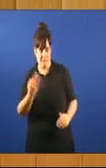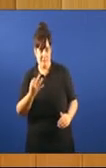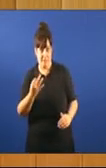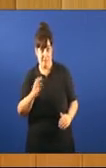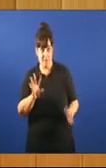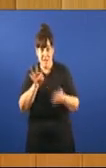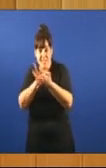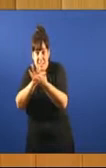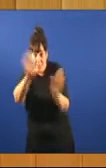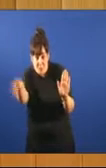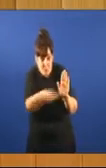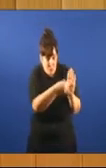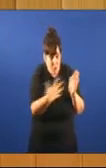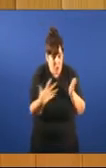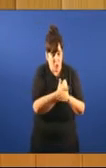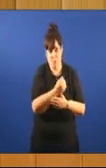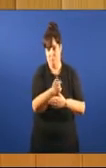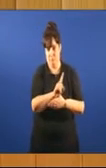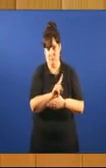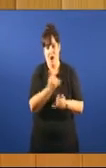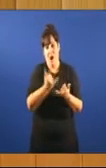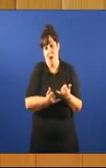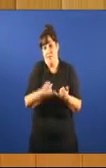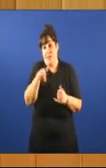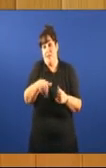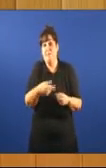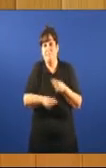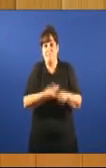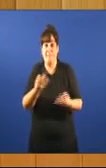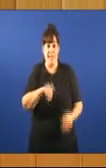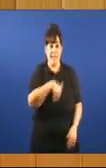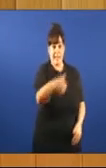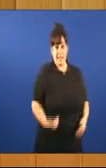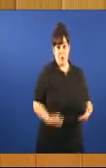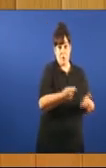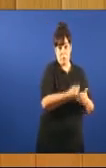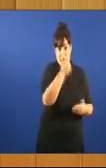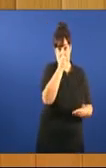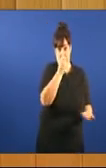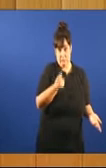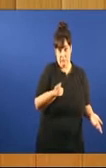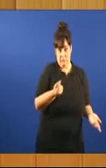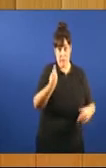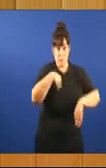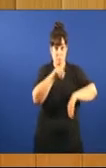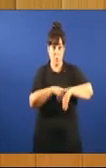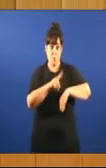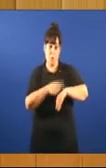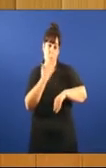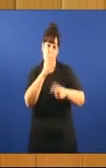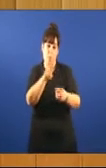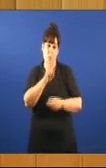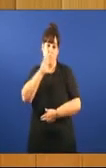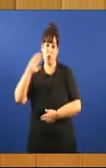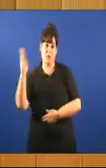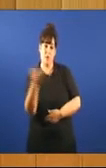Pero vostede prefire que os que máis teñen paguen menos, mentre sube os impostos indirectos, como vai facer